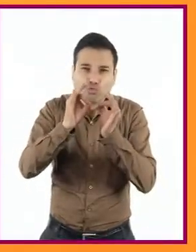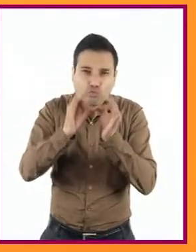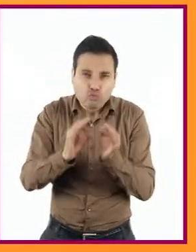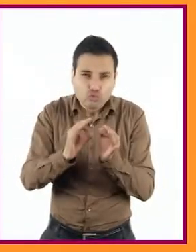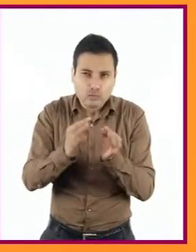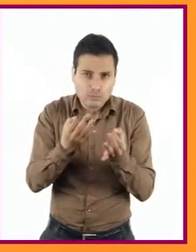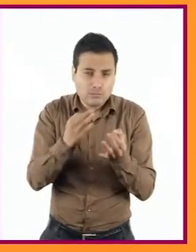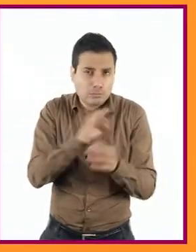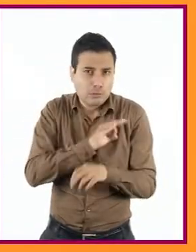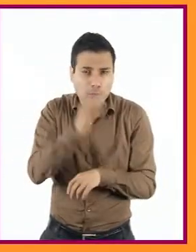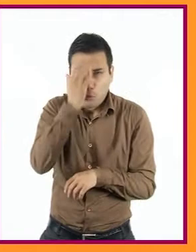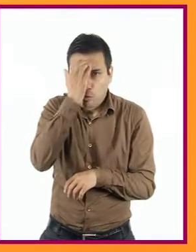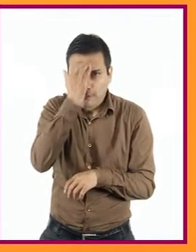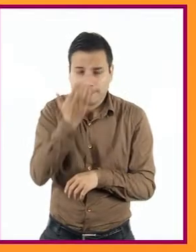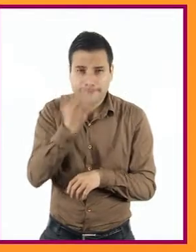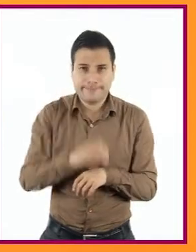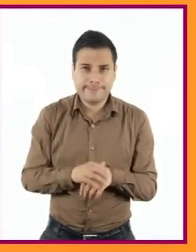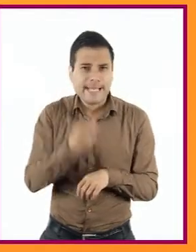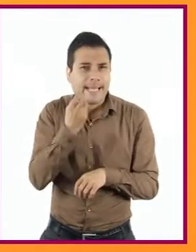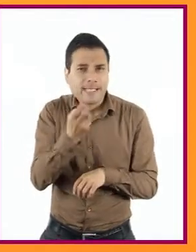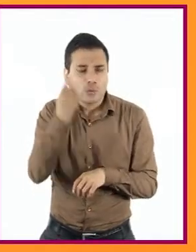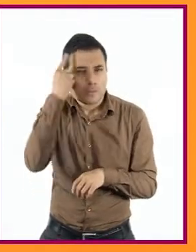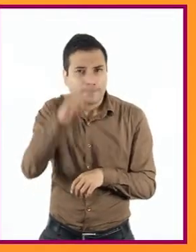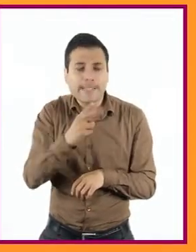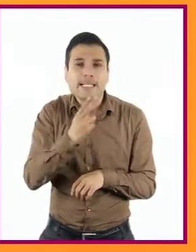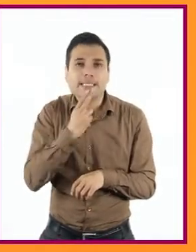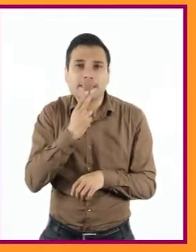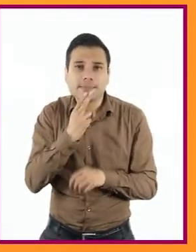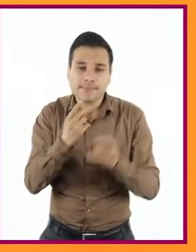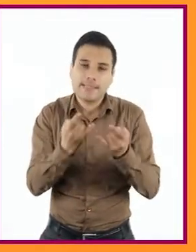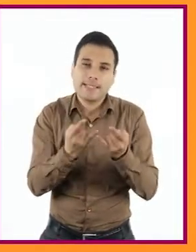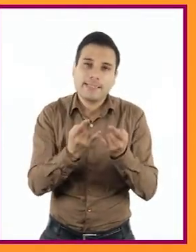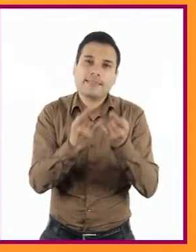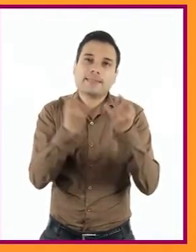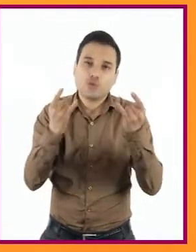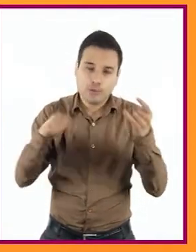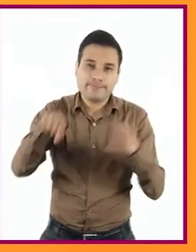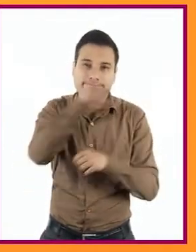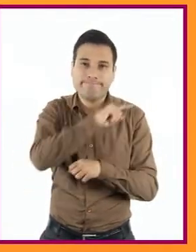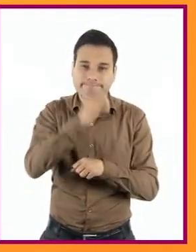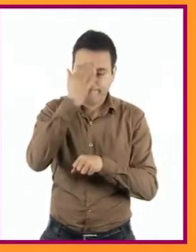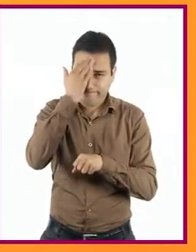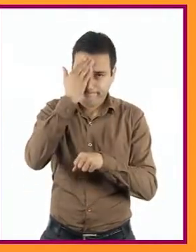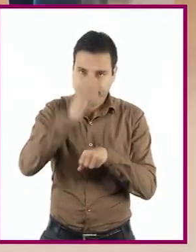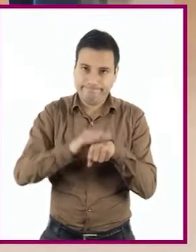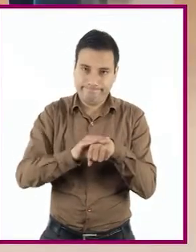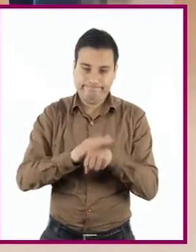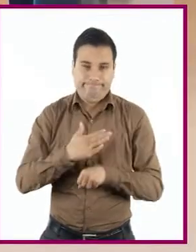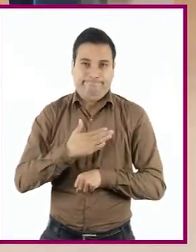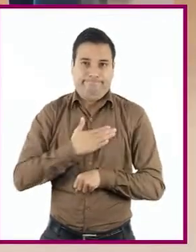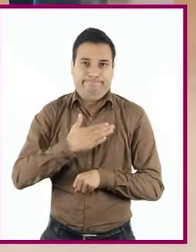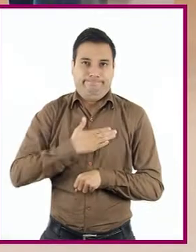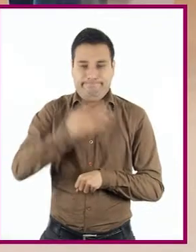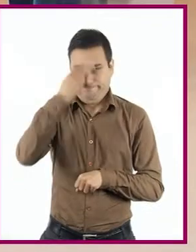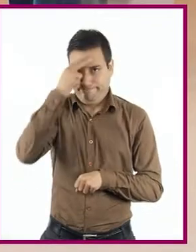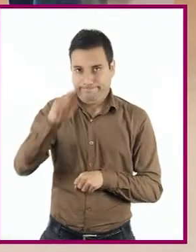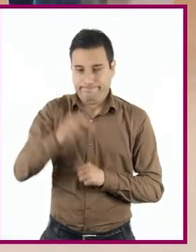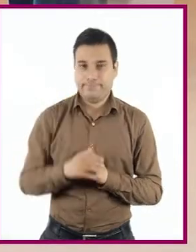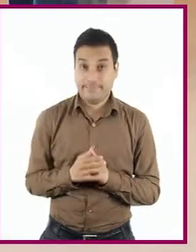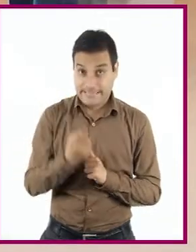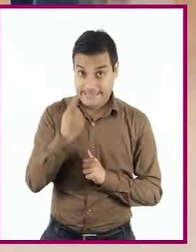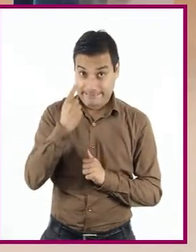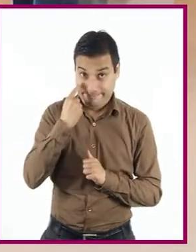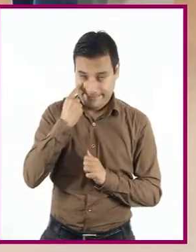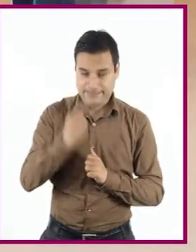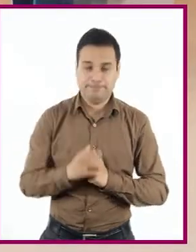distintas formas. Esto nos ayuda a no olvidar lo que nos conforma como nación. Pues fíjense,